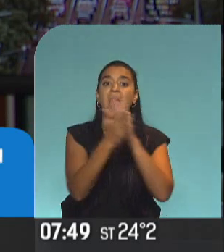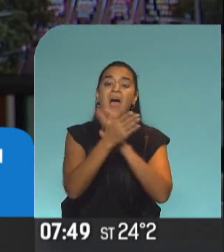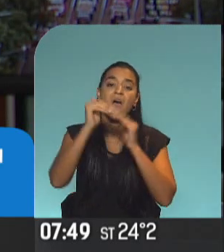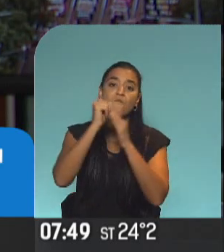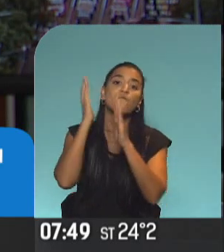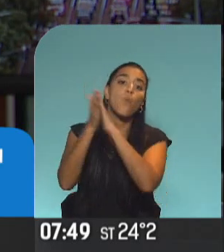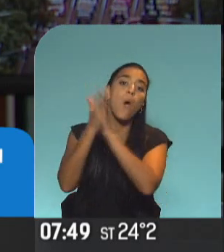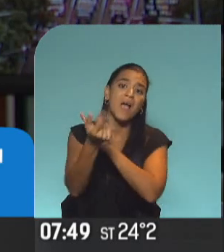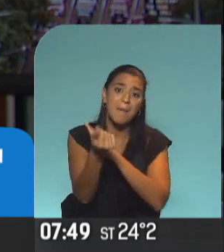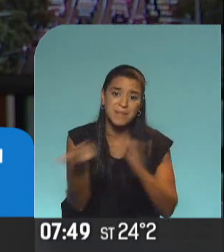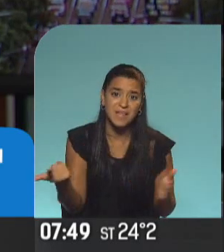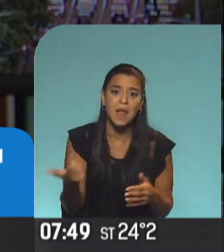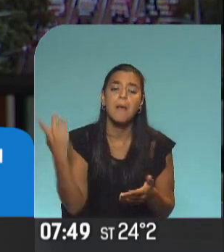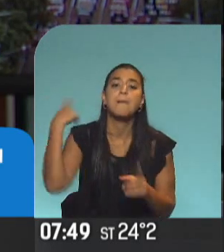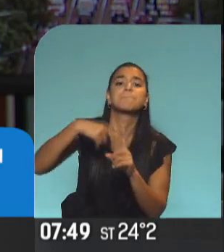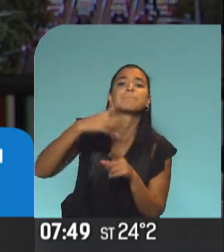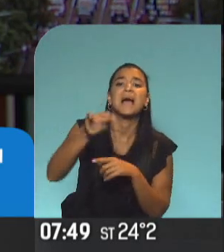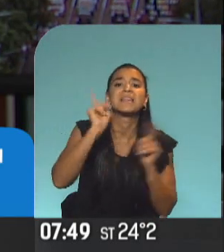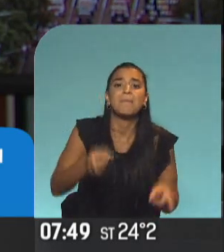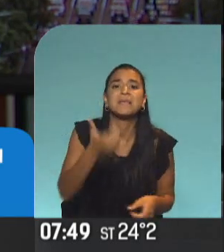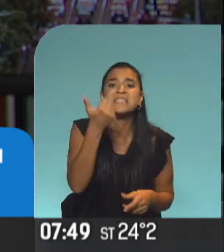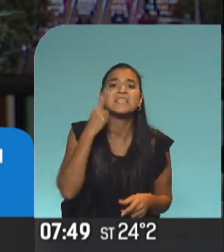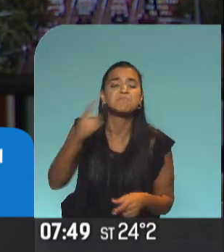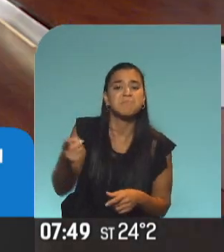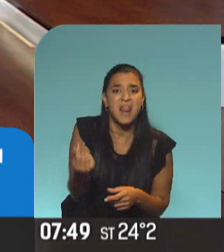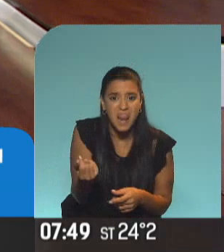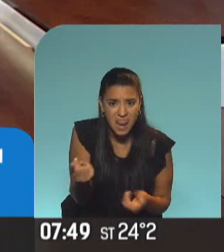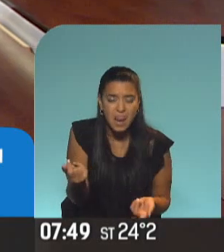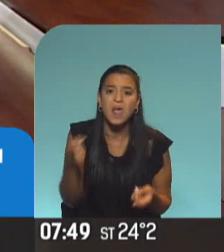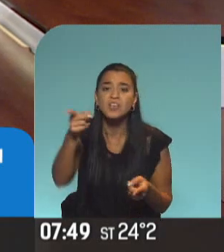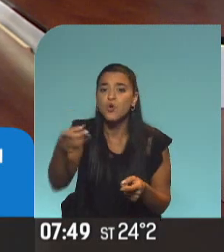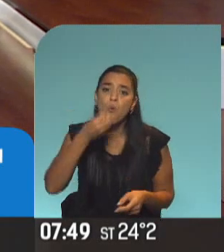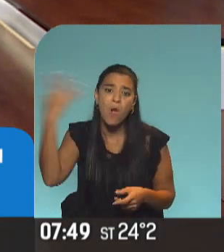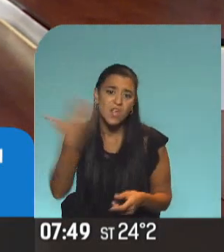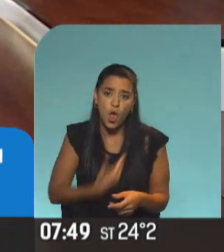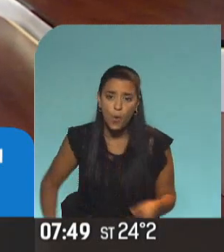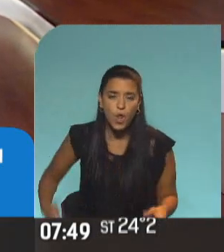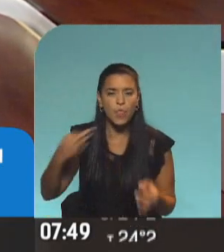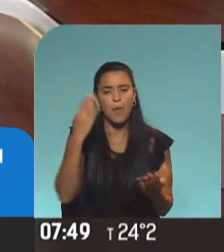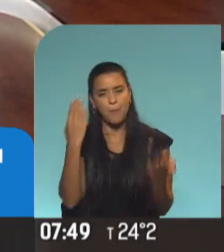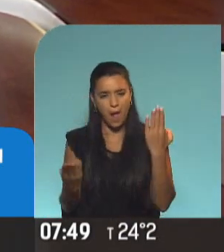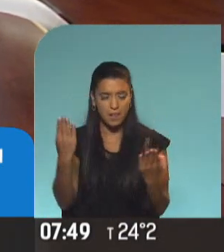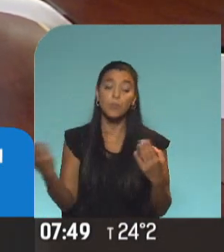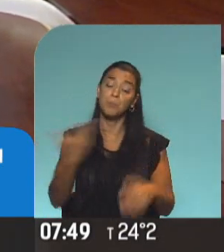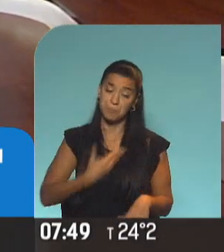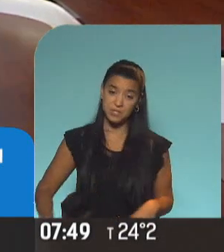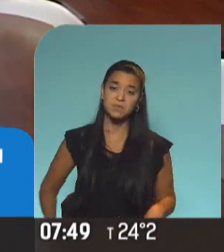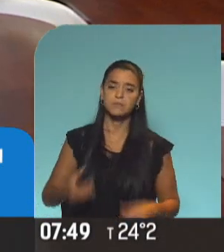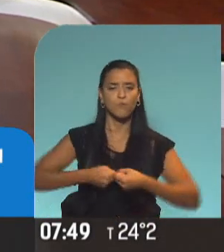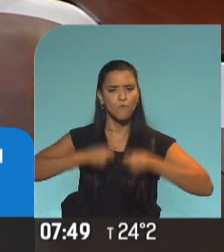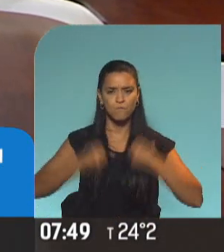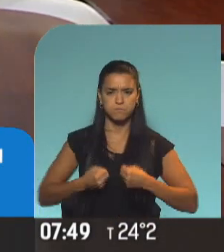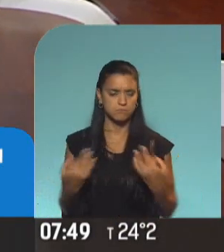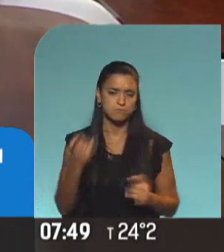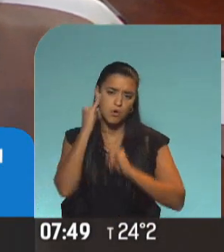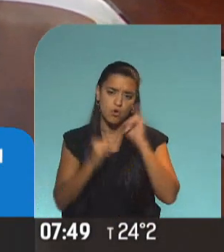sea, fuga de capitales, más 6.000 adicionales. O sea, eso obviamente cualquier gobierno debería haber hecho un balance y lo hizo el presidente de manera contundente. De